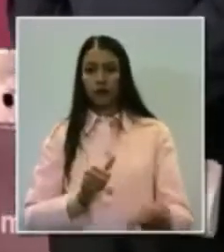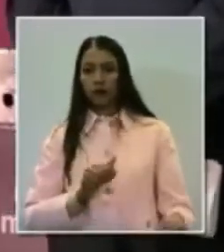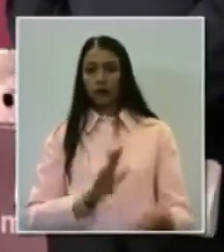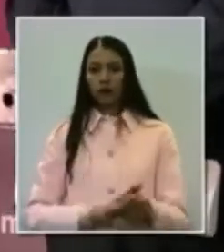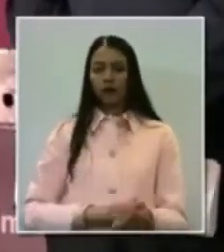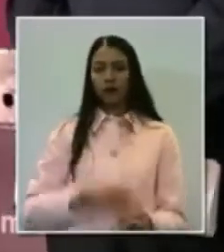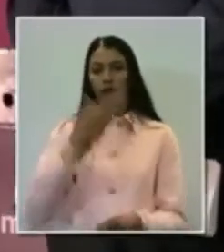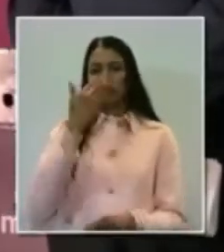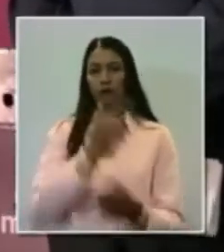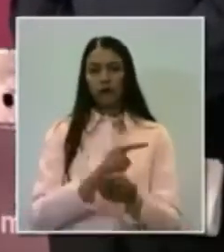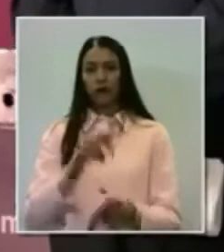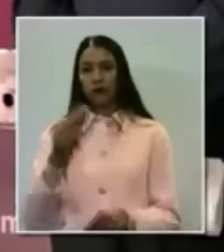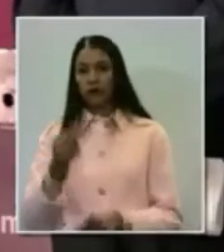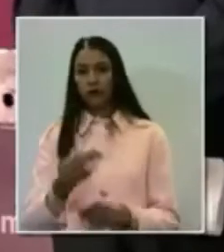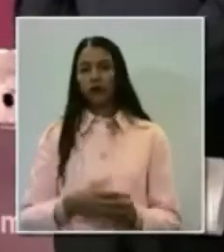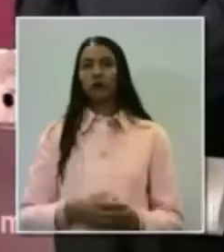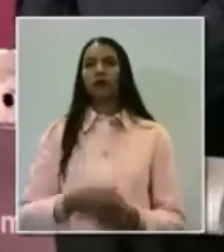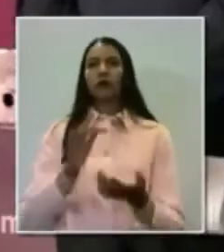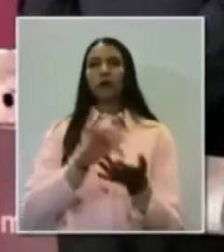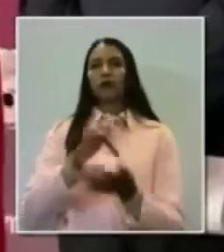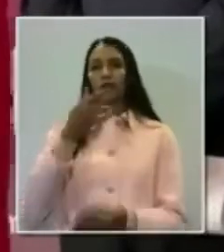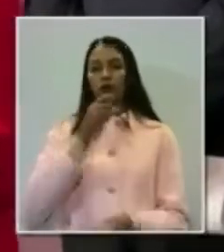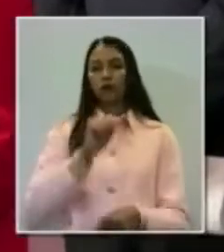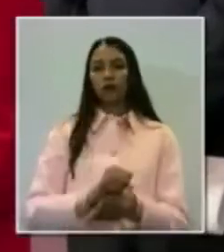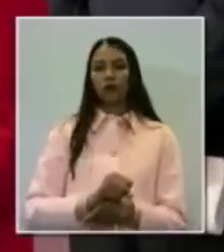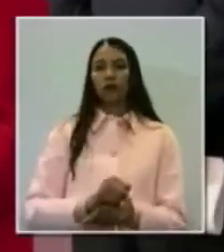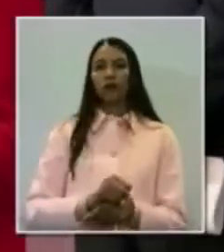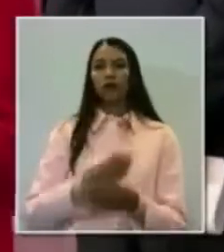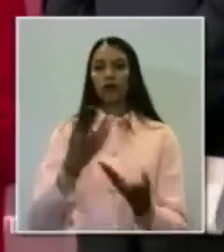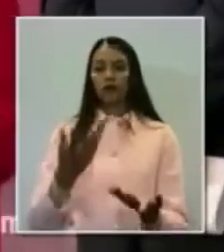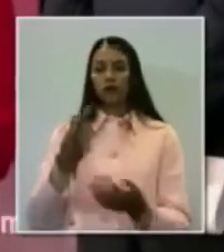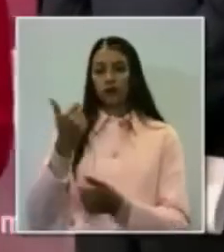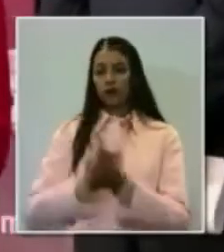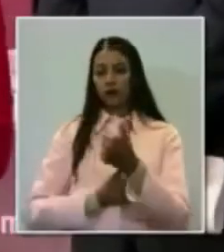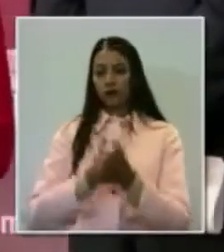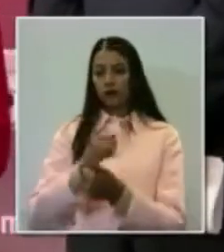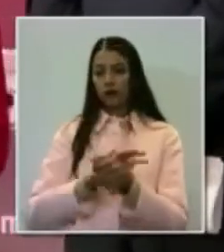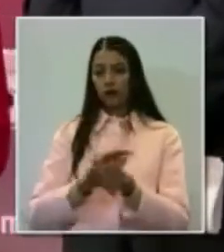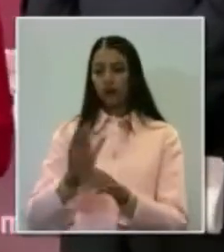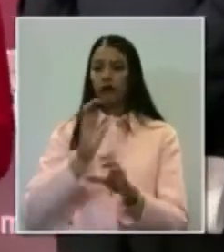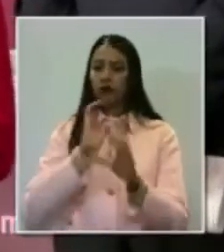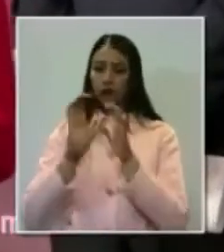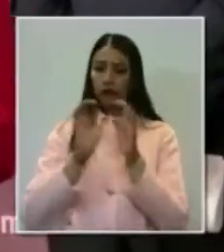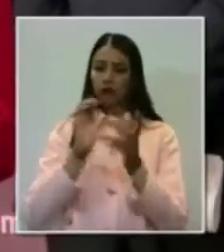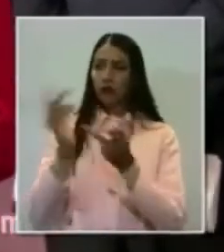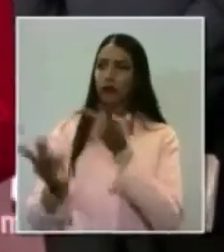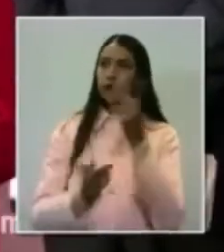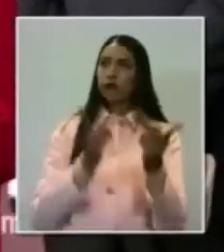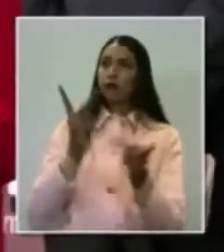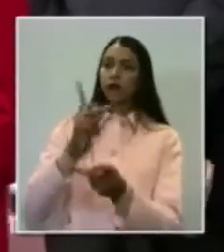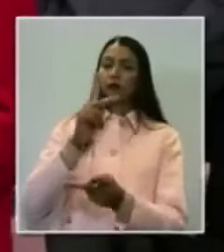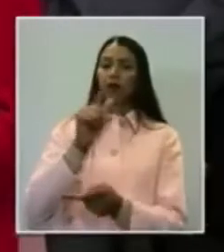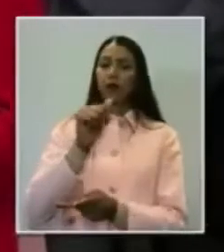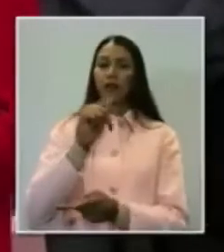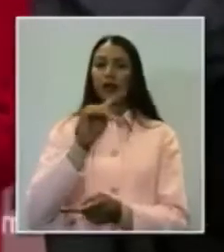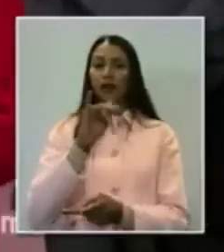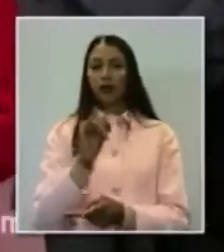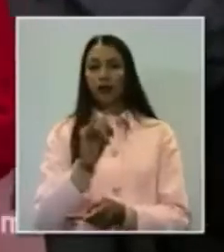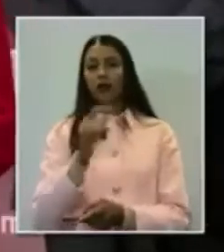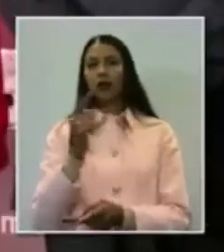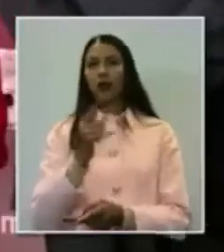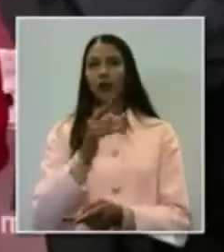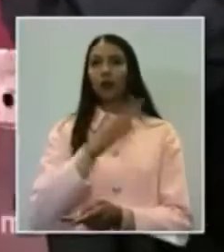administrativos. Estamos a sus órdenes. Gracias, secretaria. Pues pasamos a la participación de los medios de comunicación. Pati Espinosa, de Qué